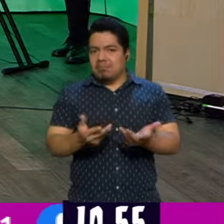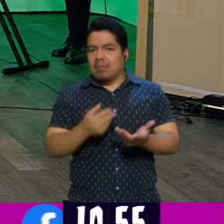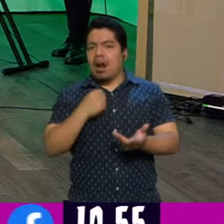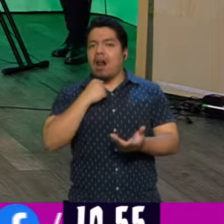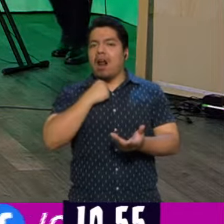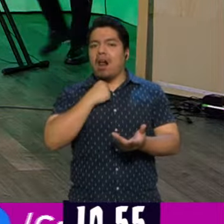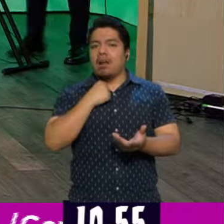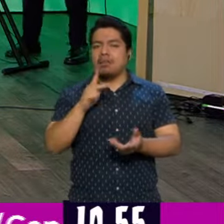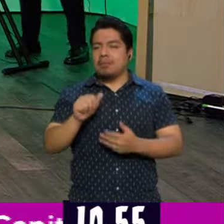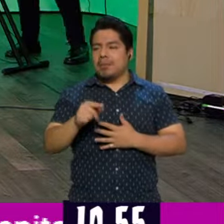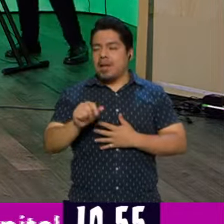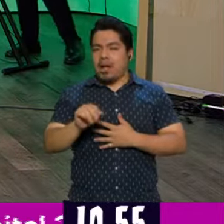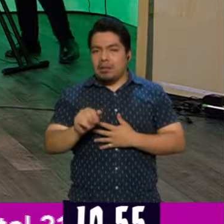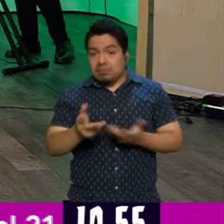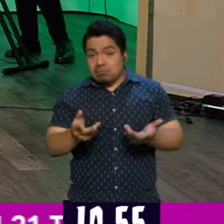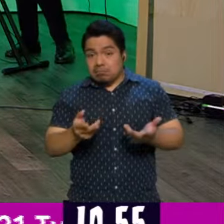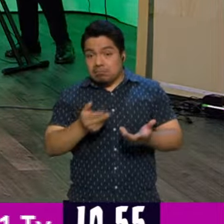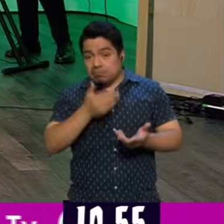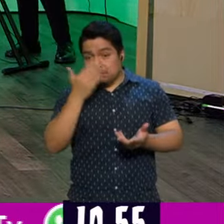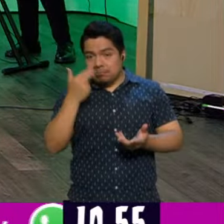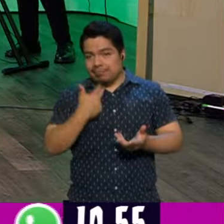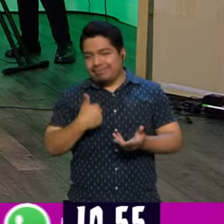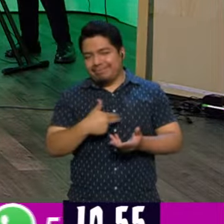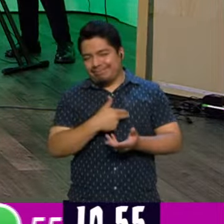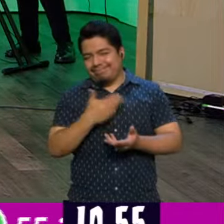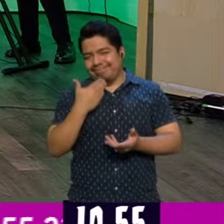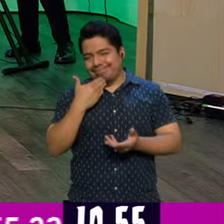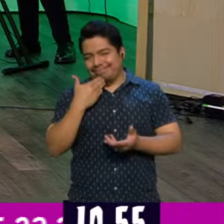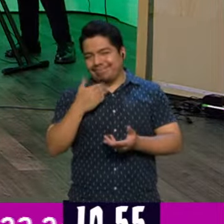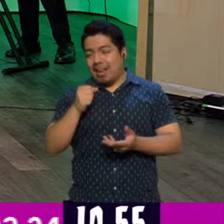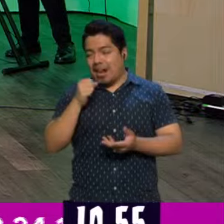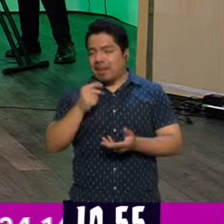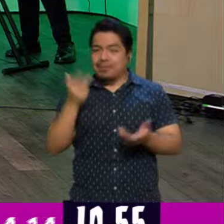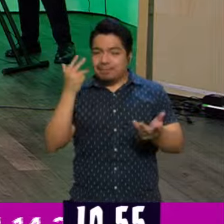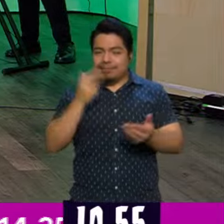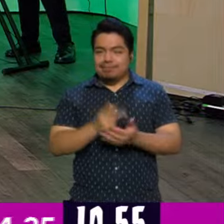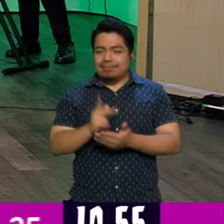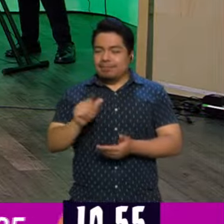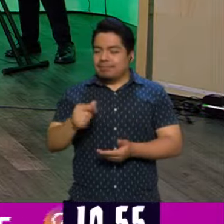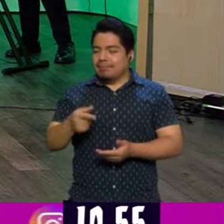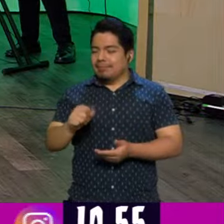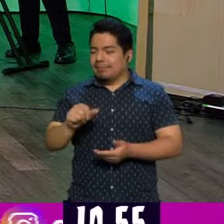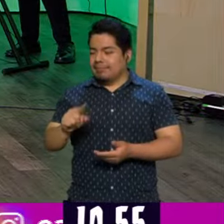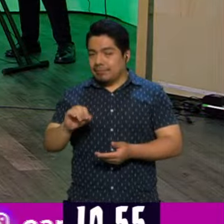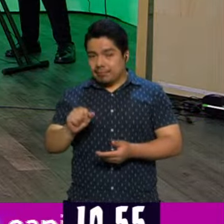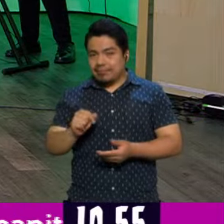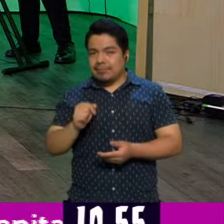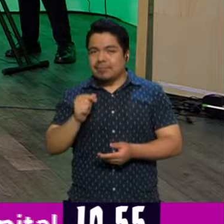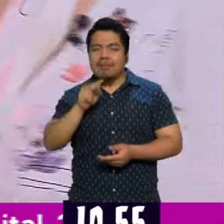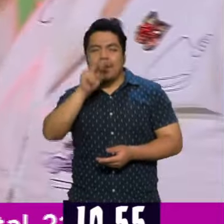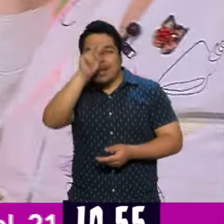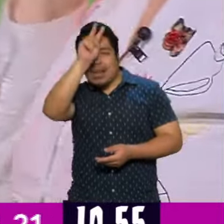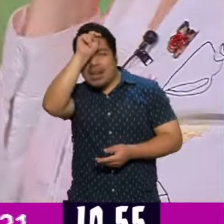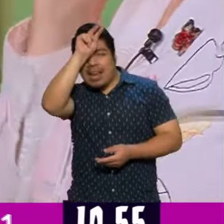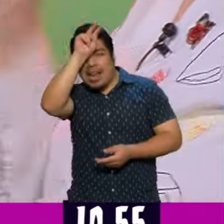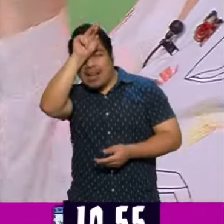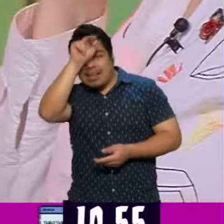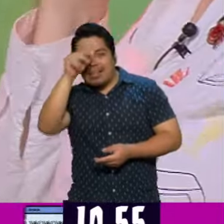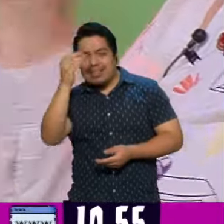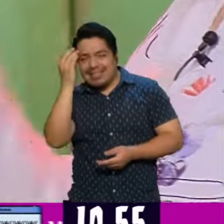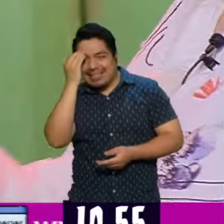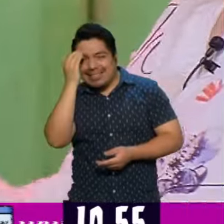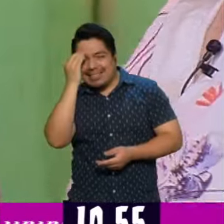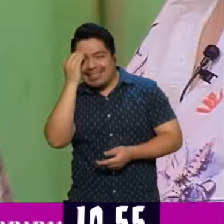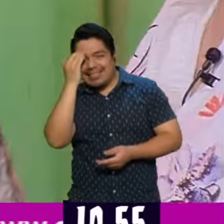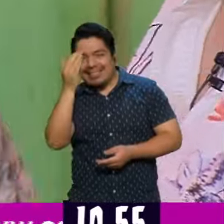con pinacates? Bueno, vosotros tenéis muy buenas cosas para hacer gárgaras. Los pinacates son unos insectos, así que... Sí, los, así los conoces.